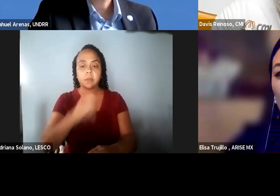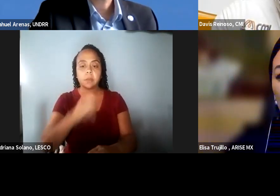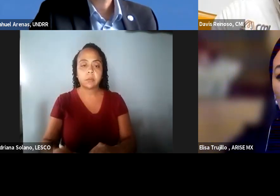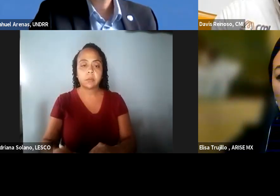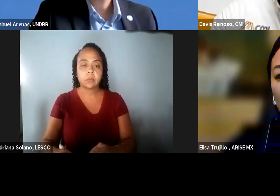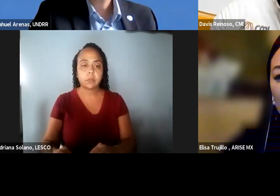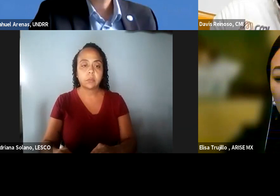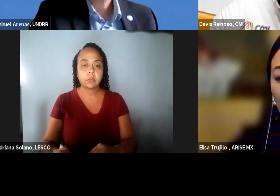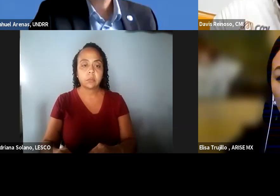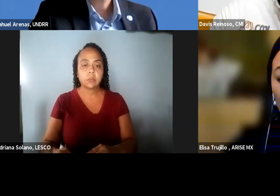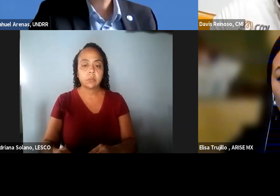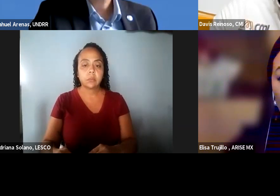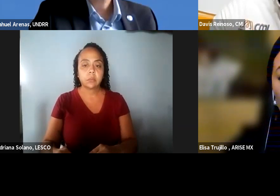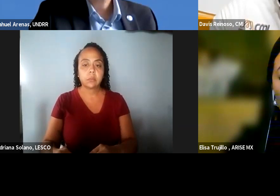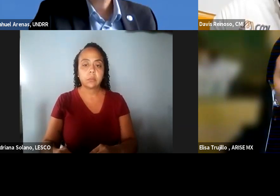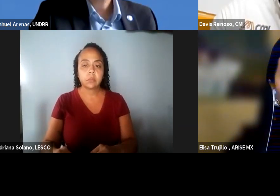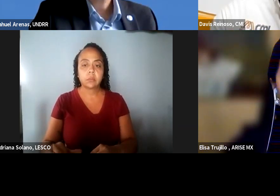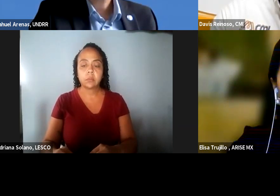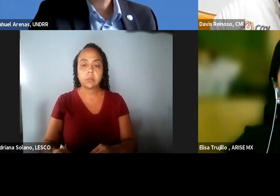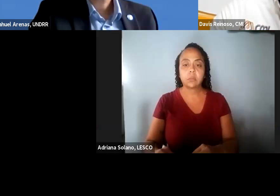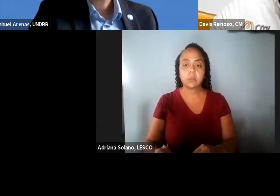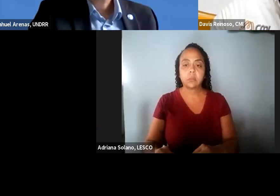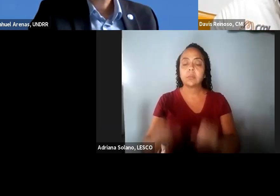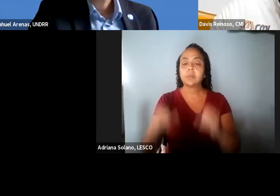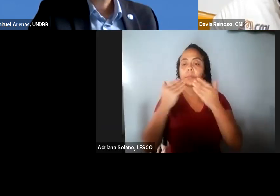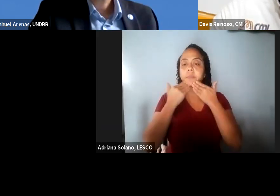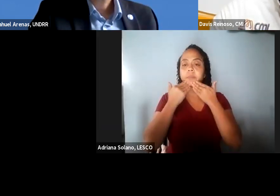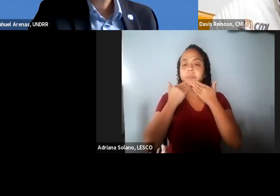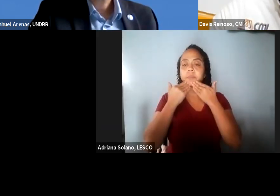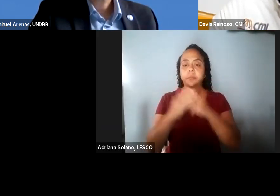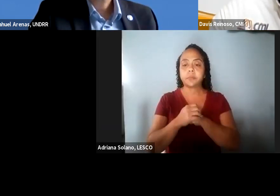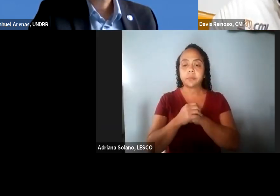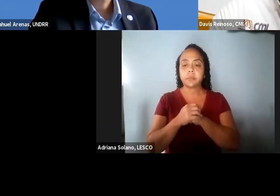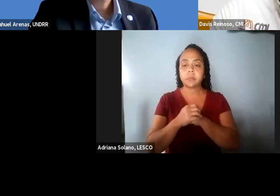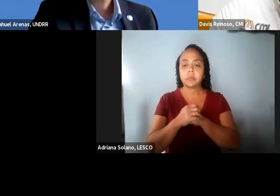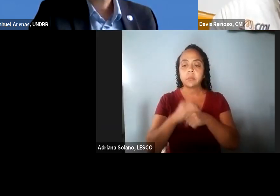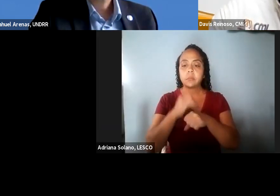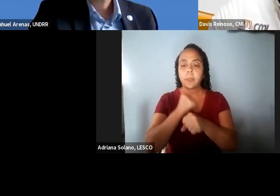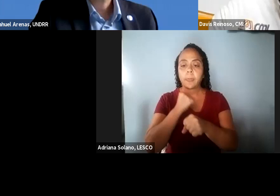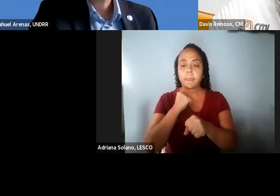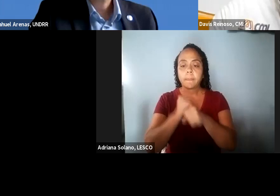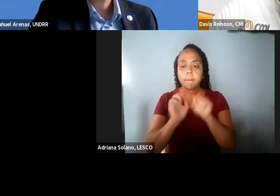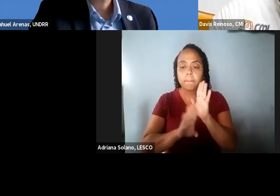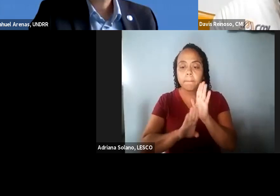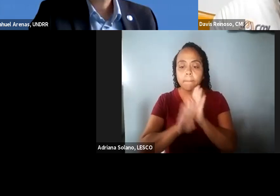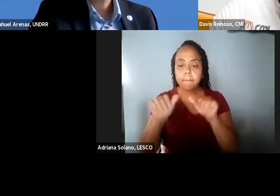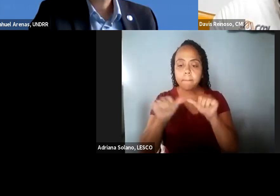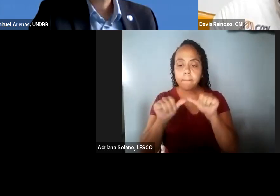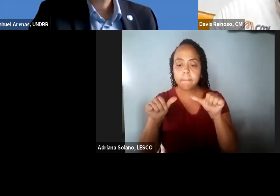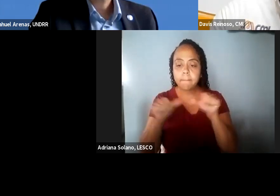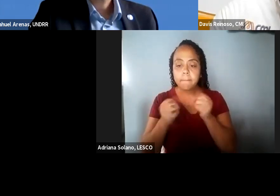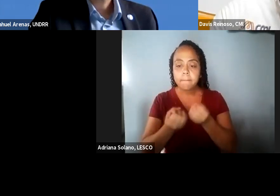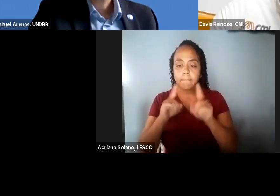muchísimas gracias señor alexander sin duda una gran labor que viene impulsando el sector público desde costa rica